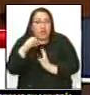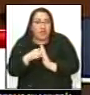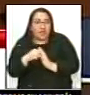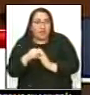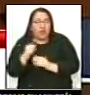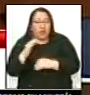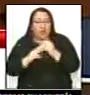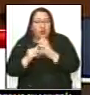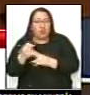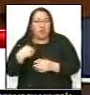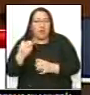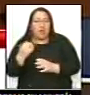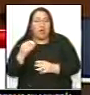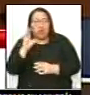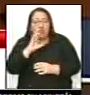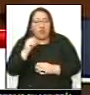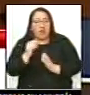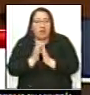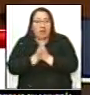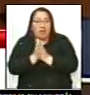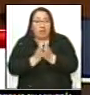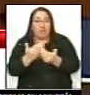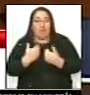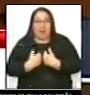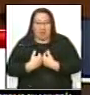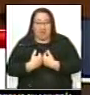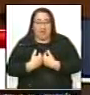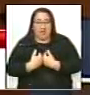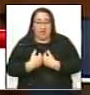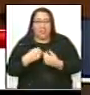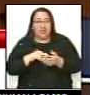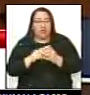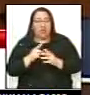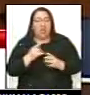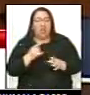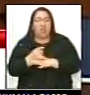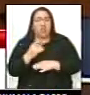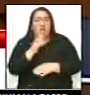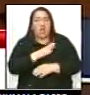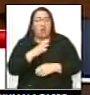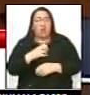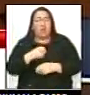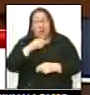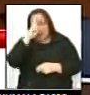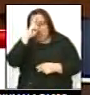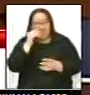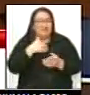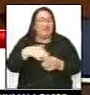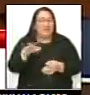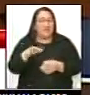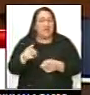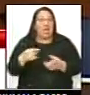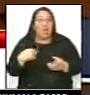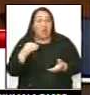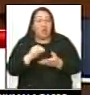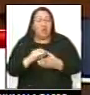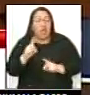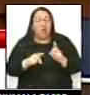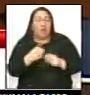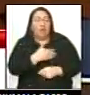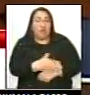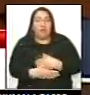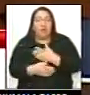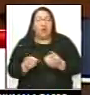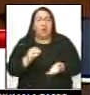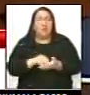buscar el beneficio particular en contra de los intereses del país. Y para esto promueven leyes. Y no